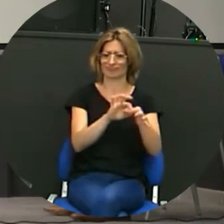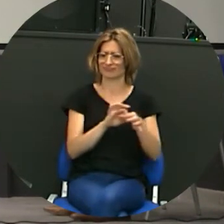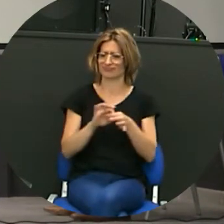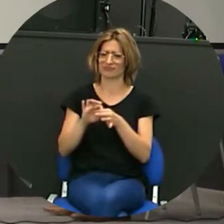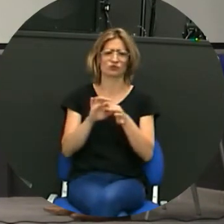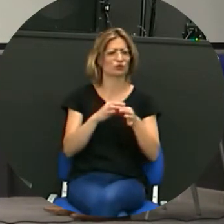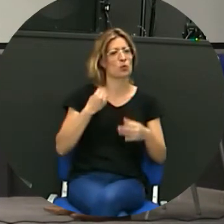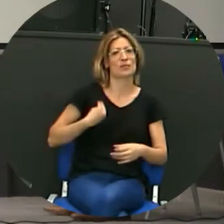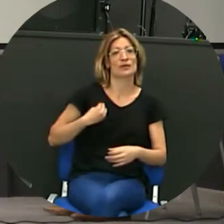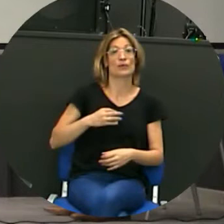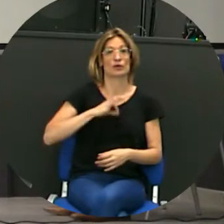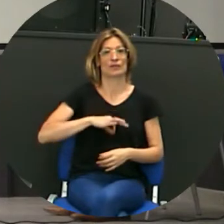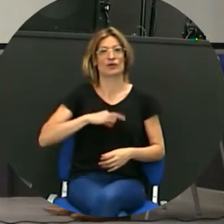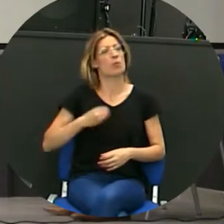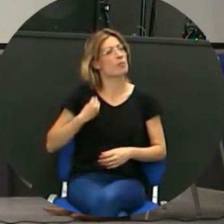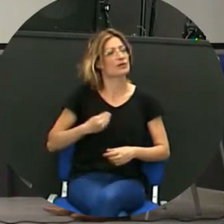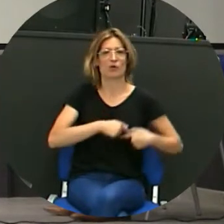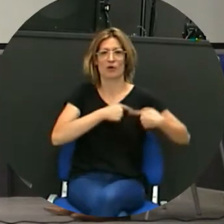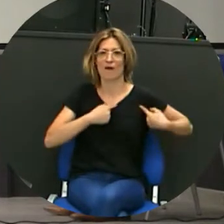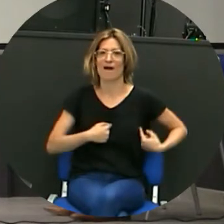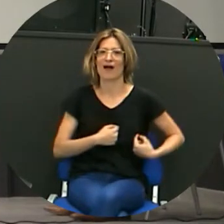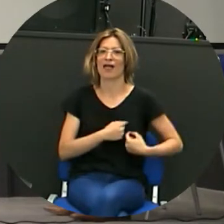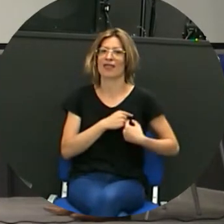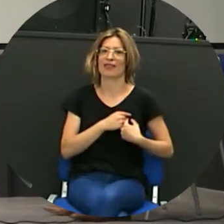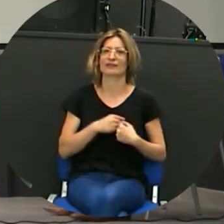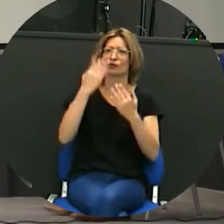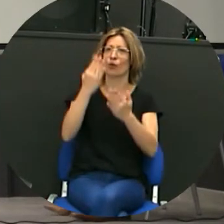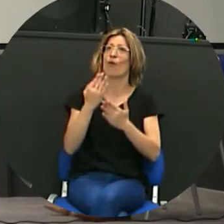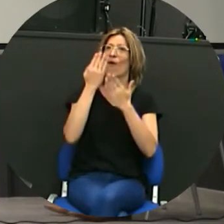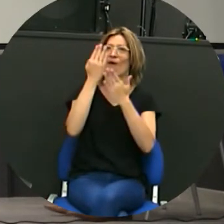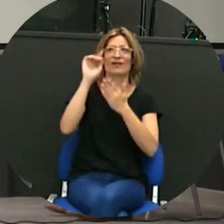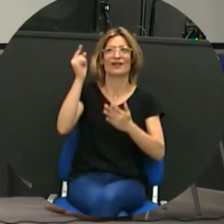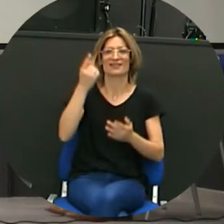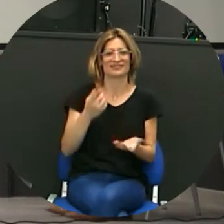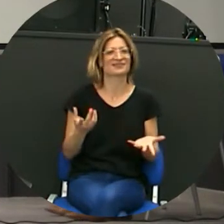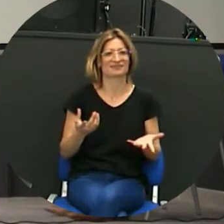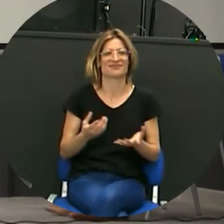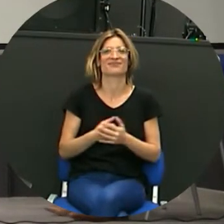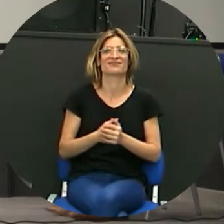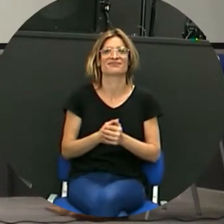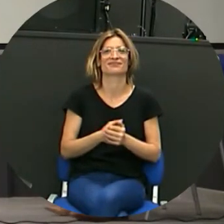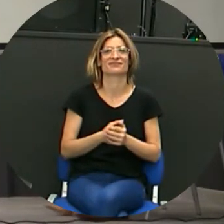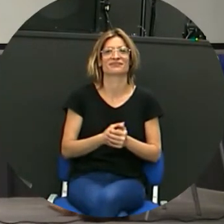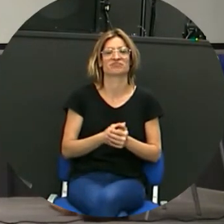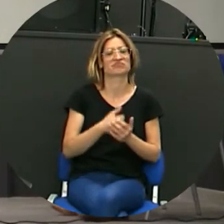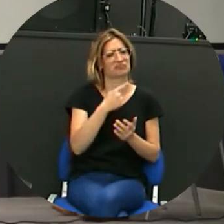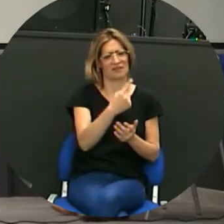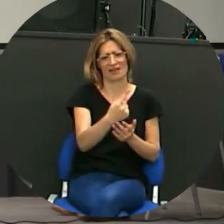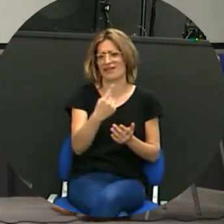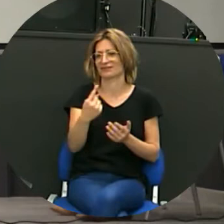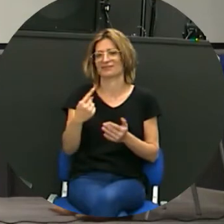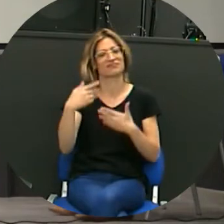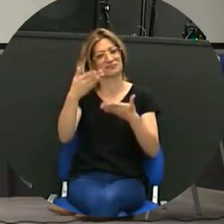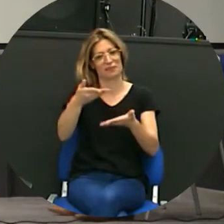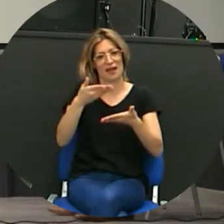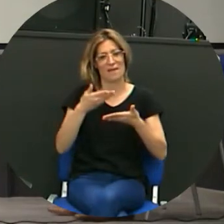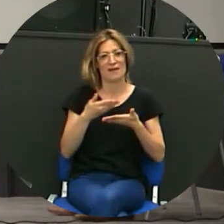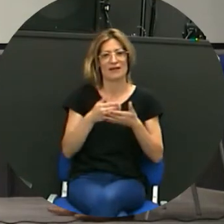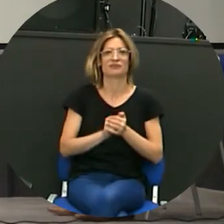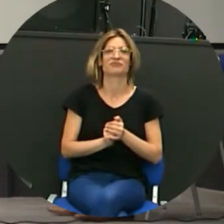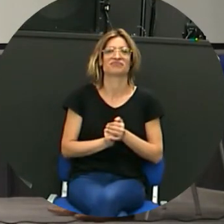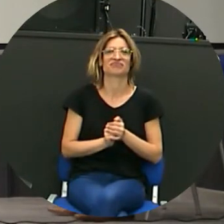mismo espíritu y en un mismo corazón dando culto a Dios. Así que cada uno de ustedes sean bienvenidos, ya sea que se